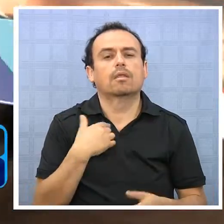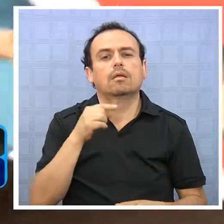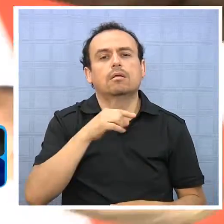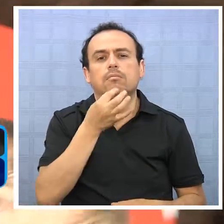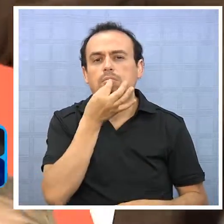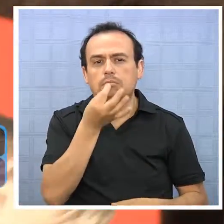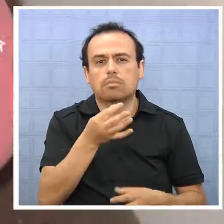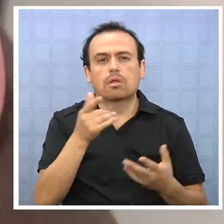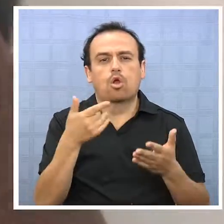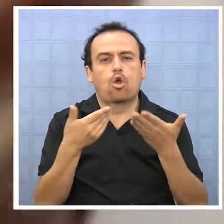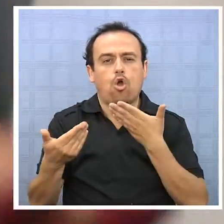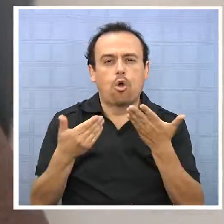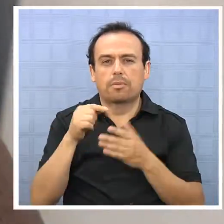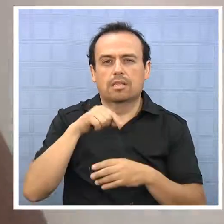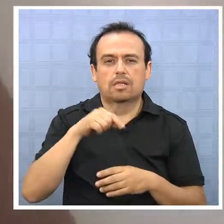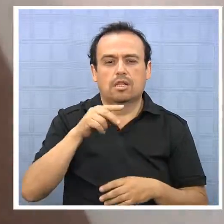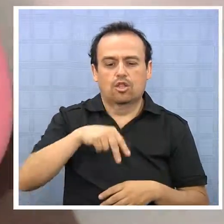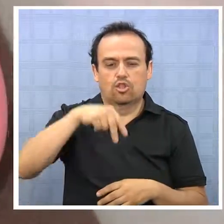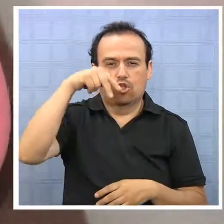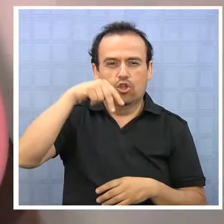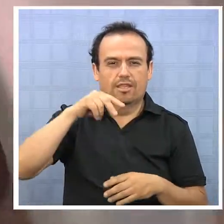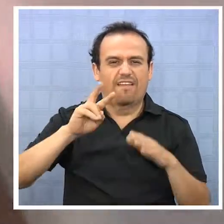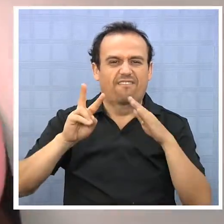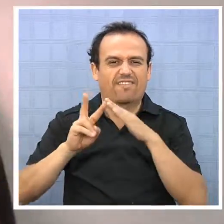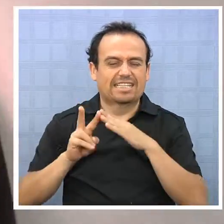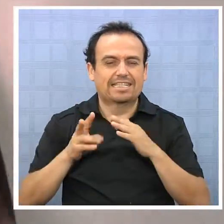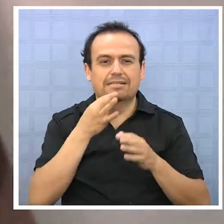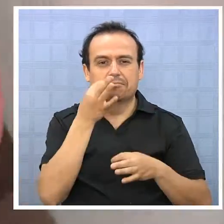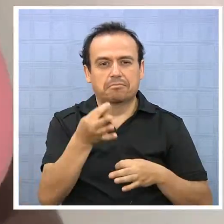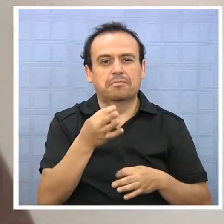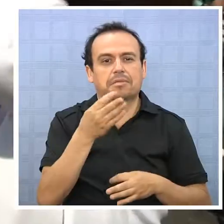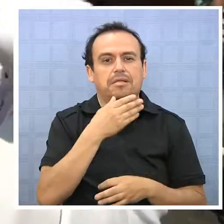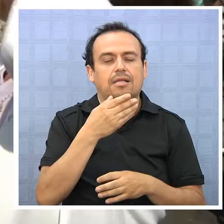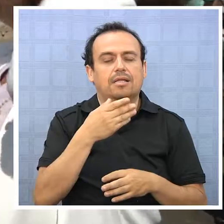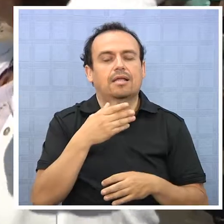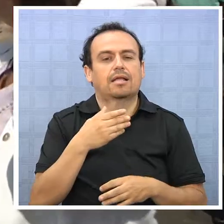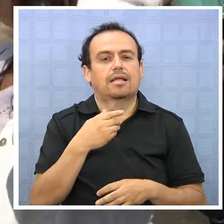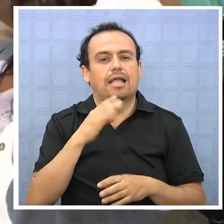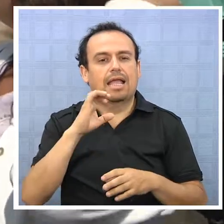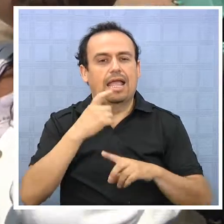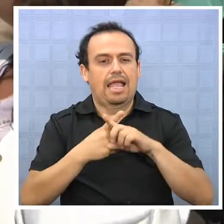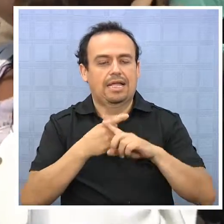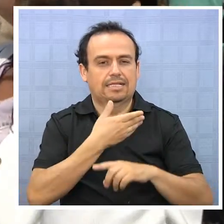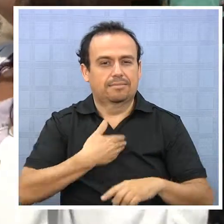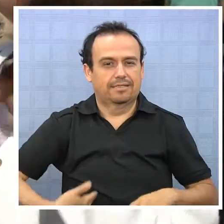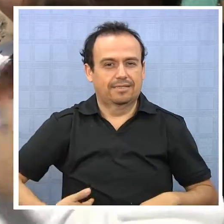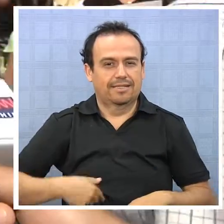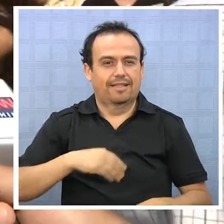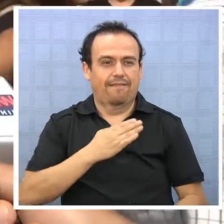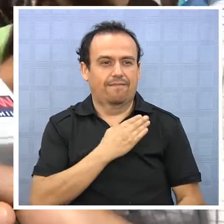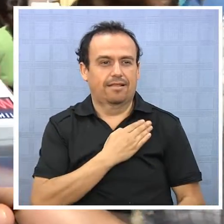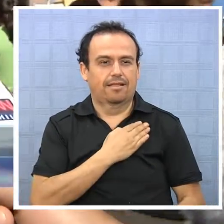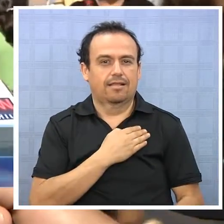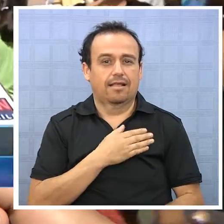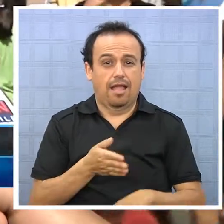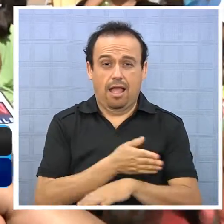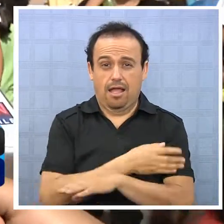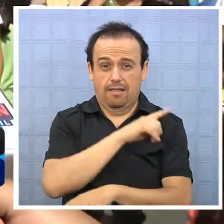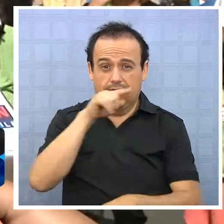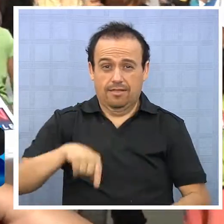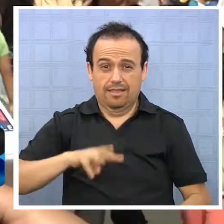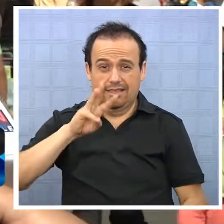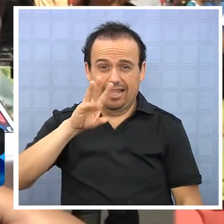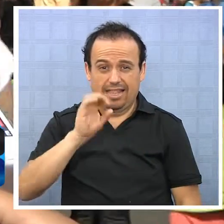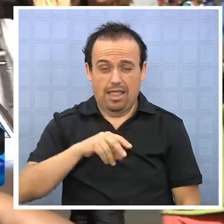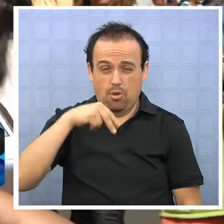visita para compartir con los vecinos del sector norte de iquique y entregar el mensaje de la mandataria antes del 30 yo veo difícil que alcanza